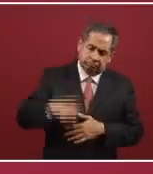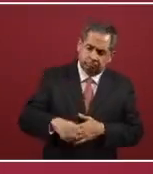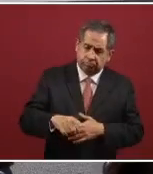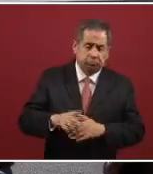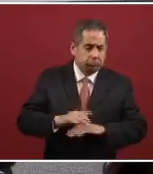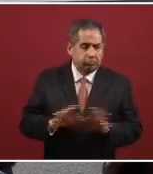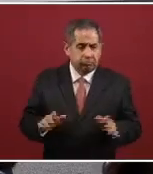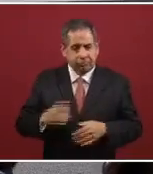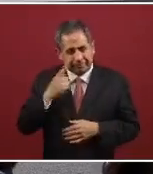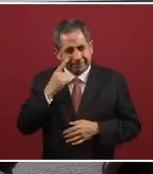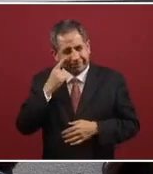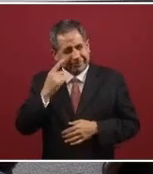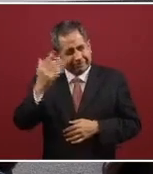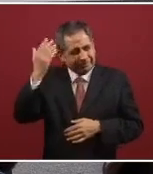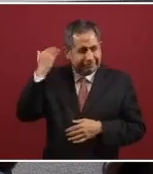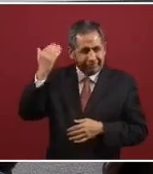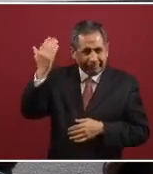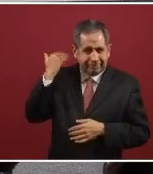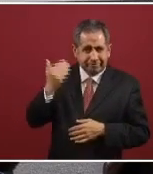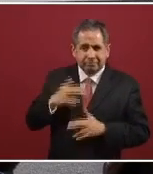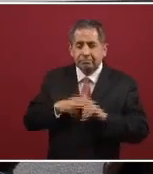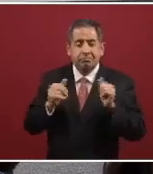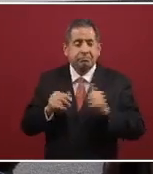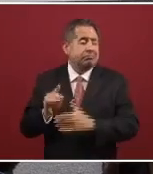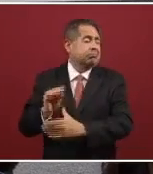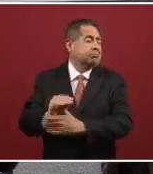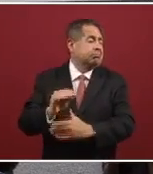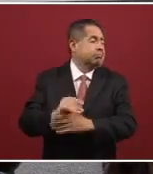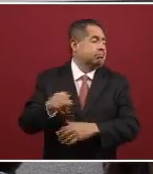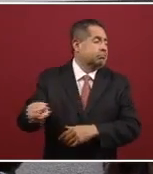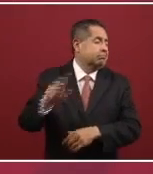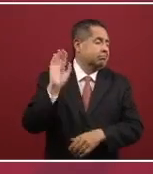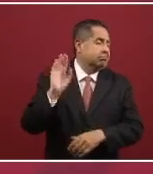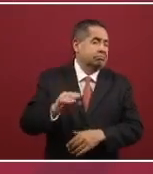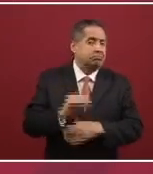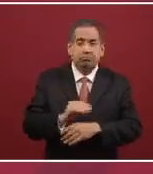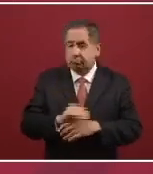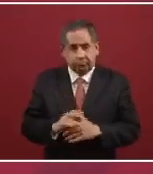antes ni se tomaba en cuenta la gente.